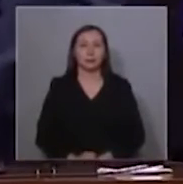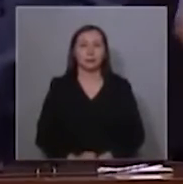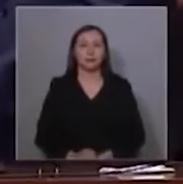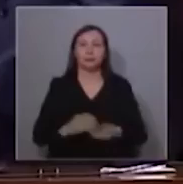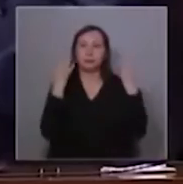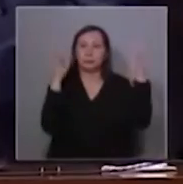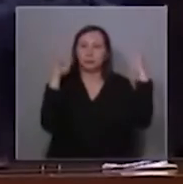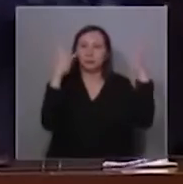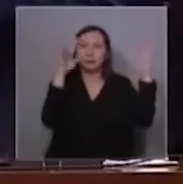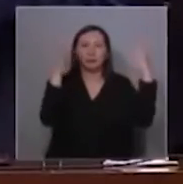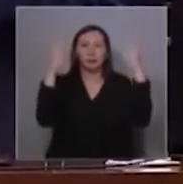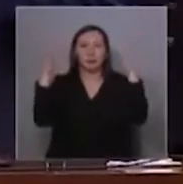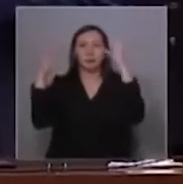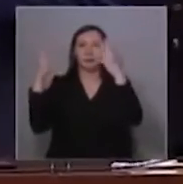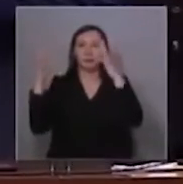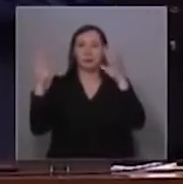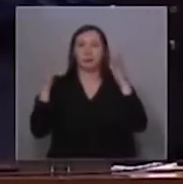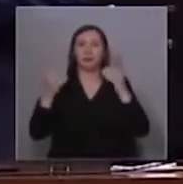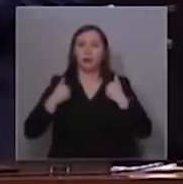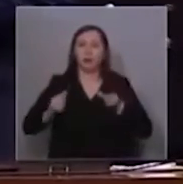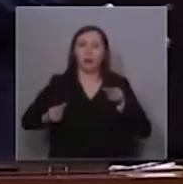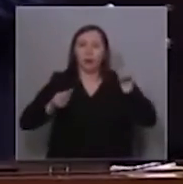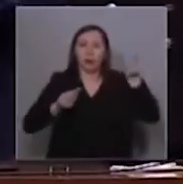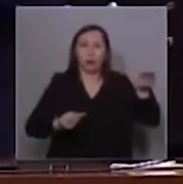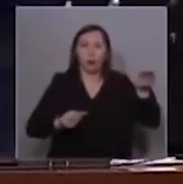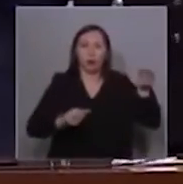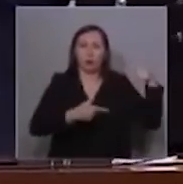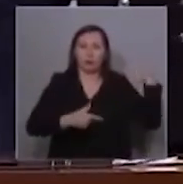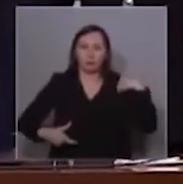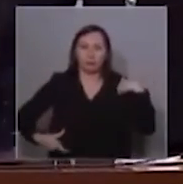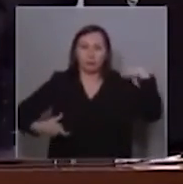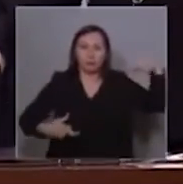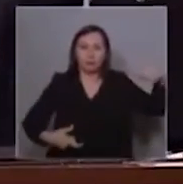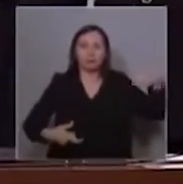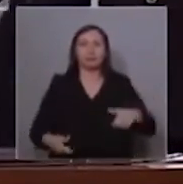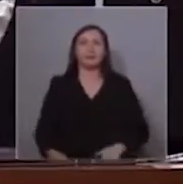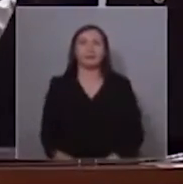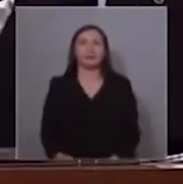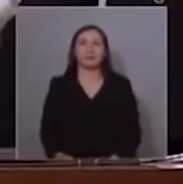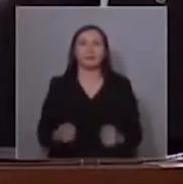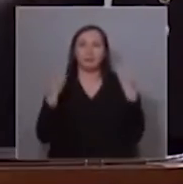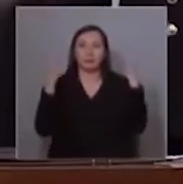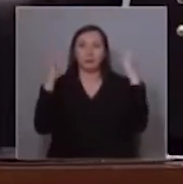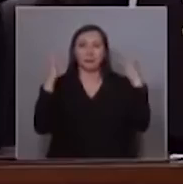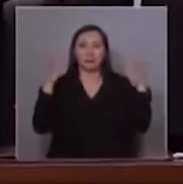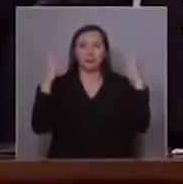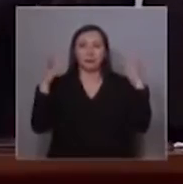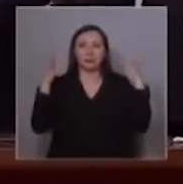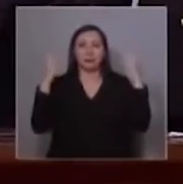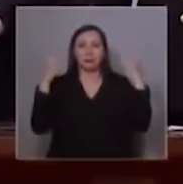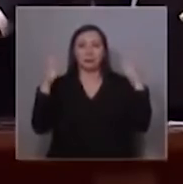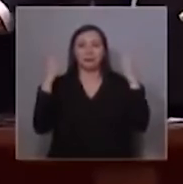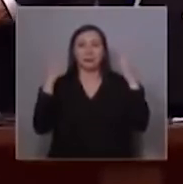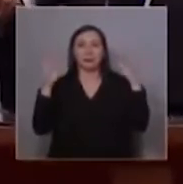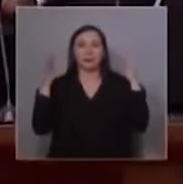que pasó primero en bolivia lo que pasó con pero castilla en perú y ahora como ya lo sea con petro va a marcar muchísimo la